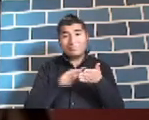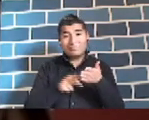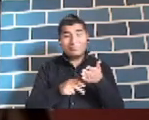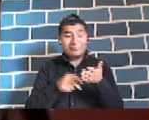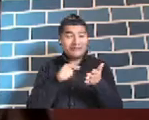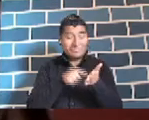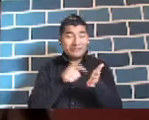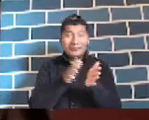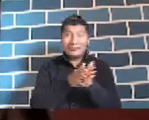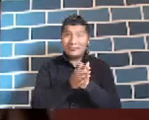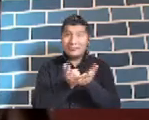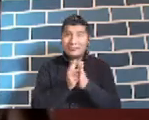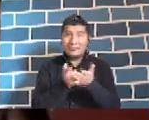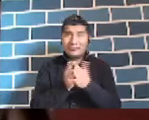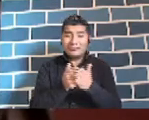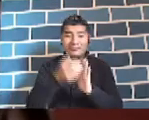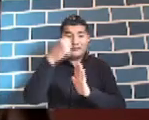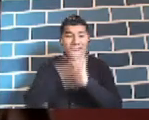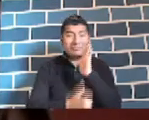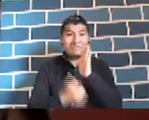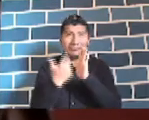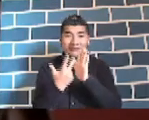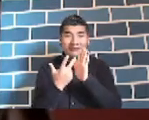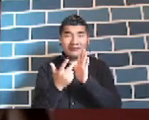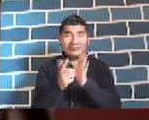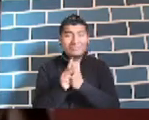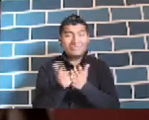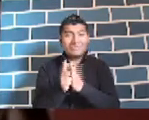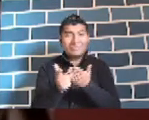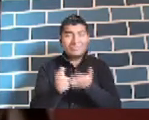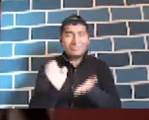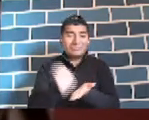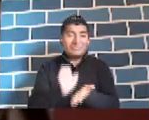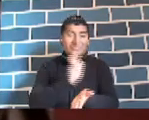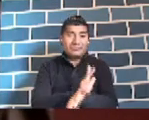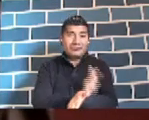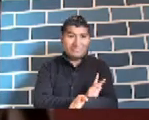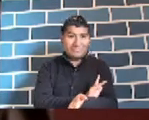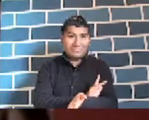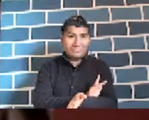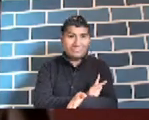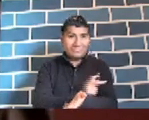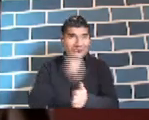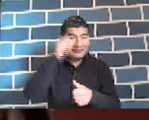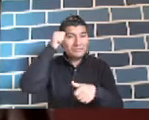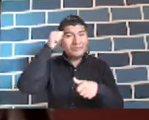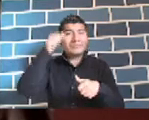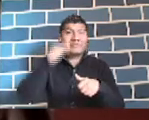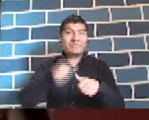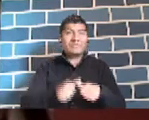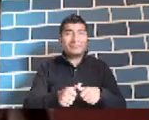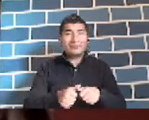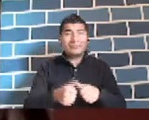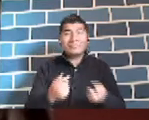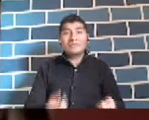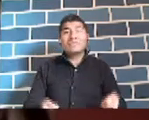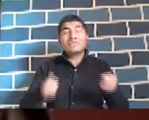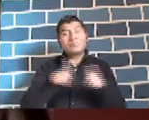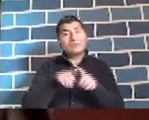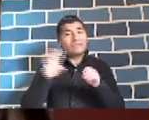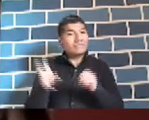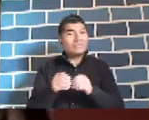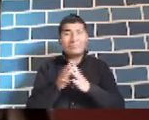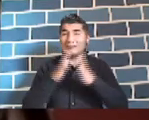texto tomado del capítulo tercero del libro del eclesiástico nos recuerda cuánto más